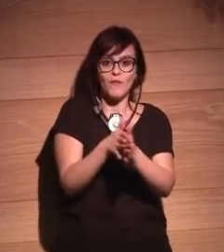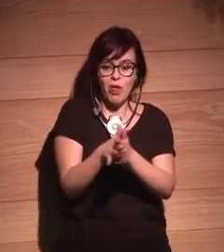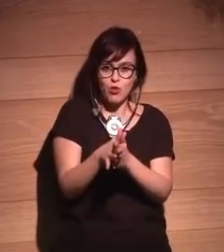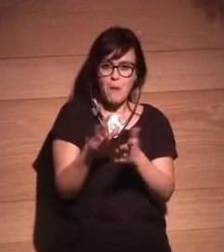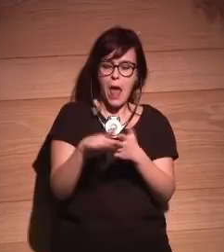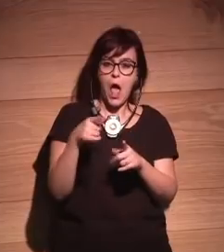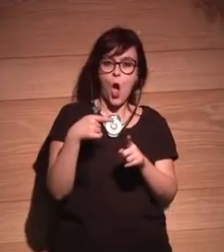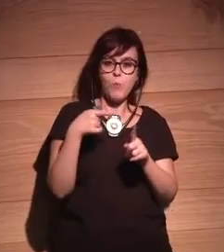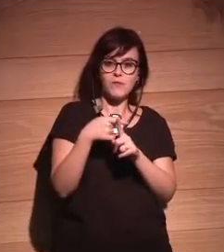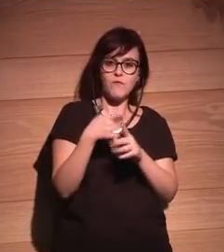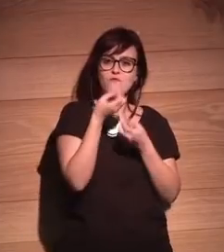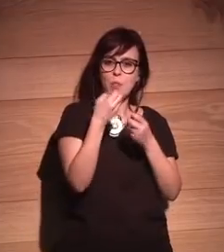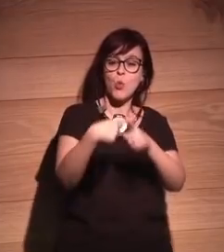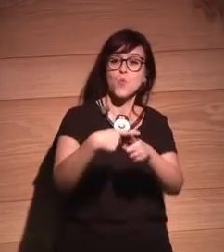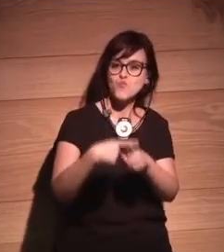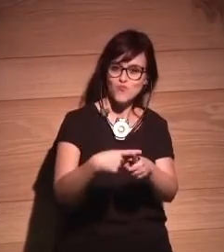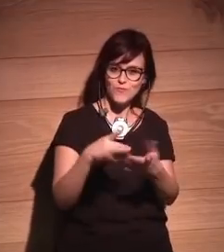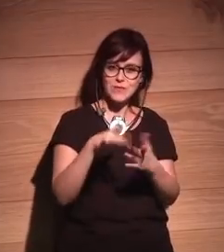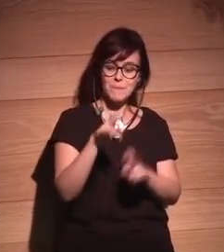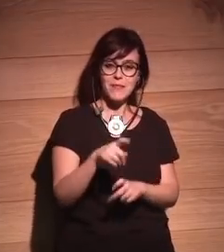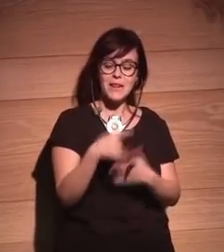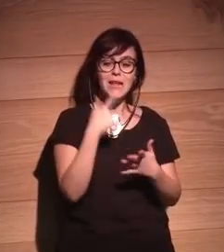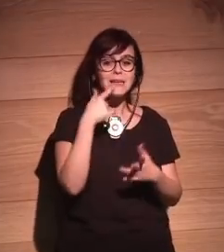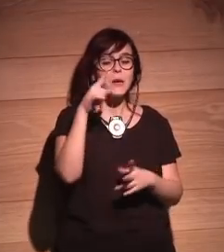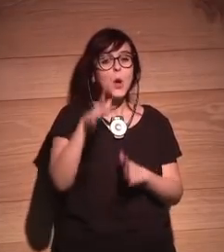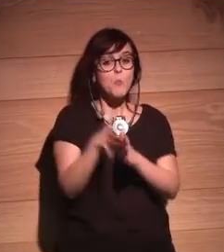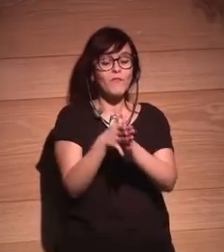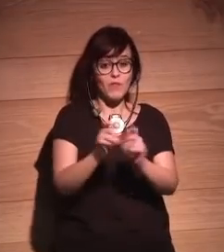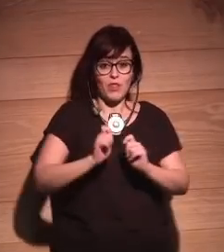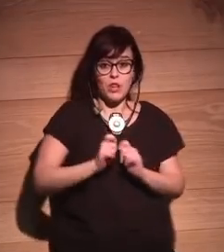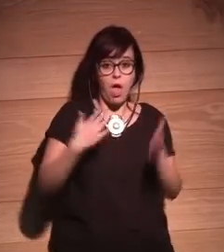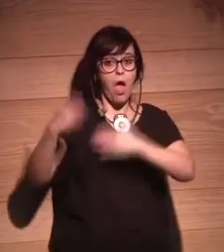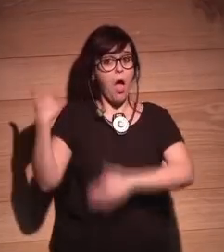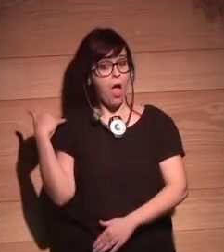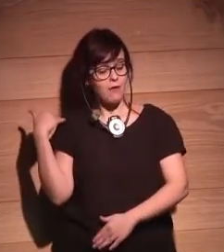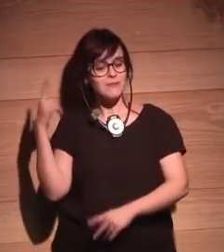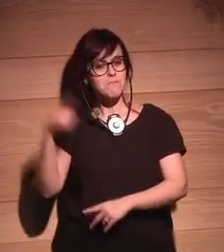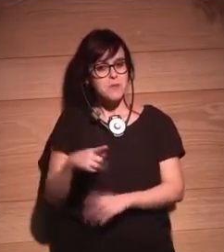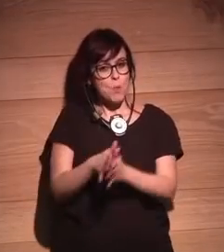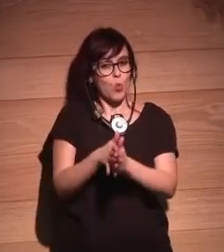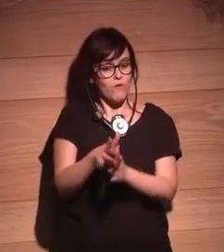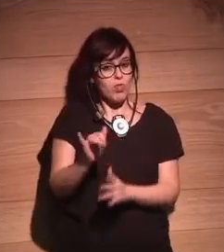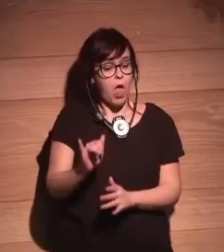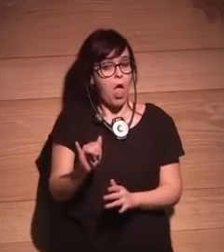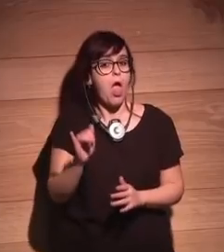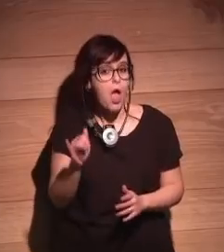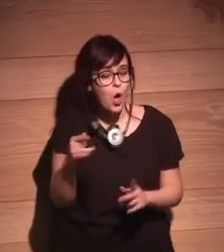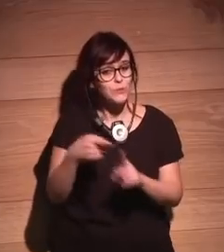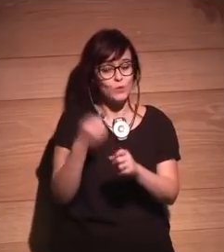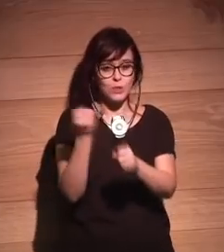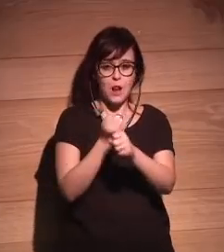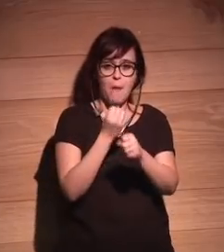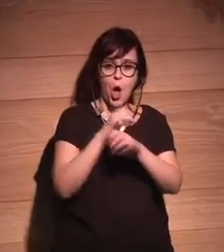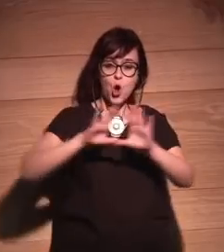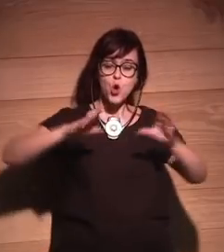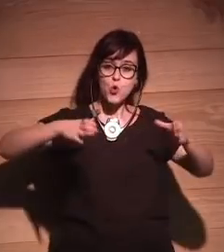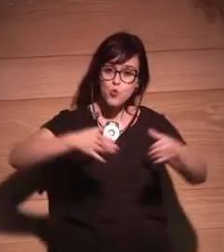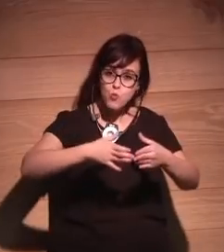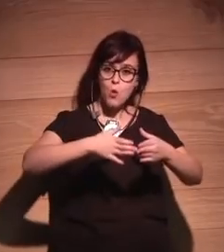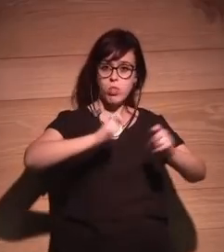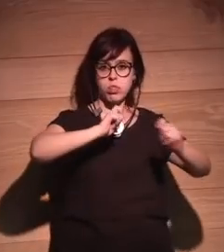bien común, pero en ningún caso motivado por lo que hacíamos anteriormente, es decir, por el trabajo en grandes grupos